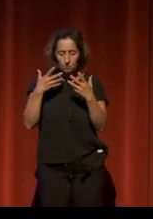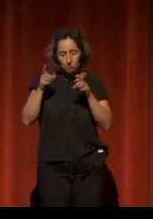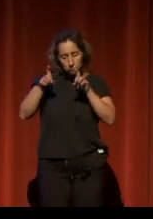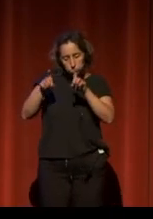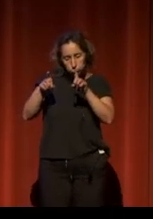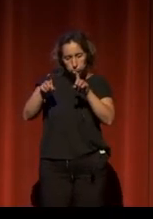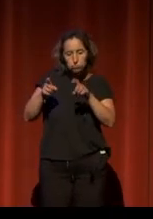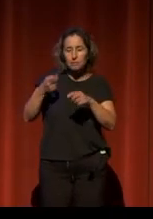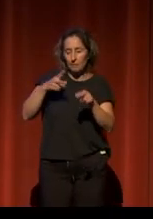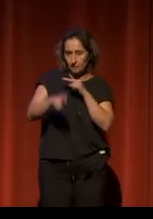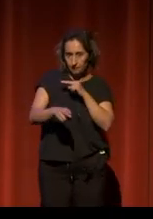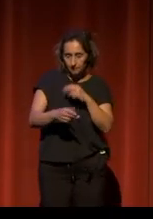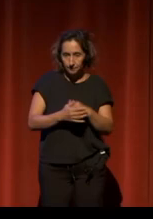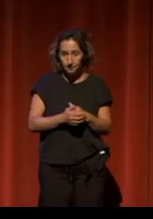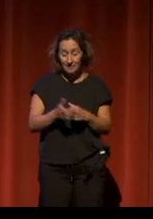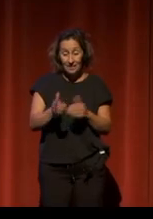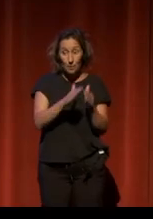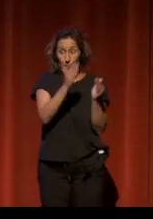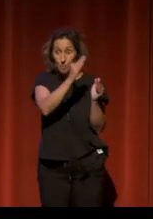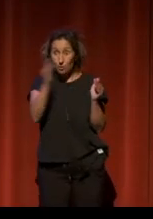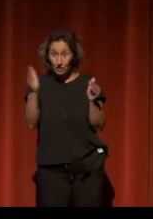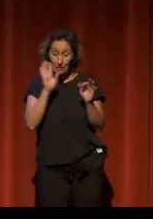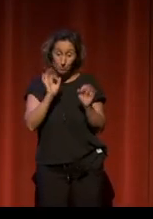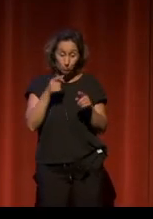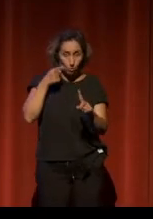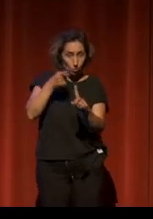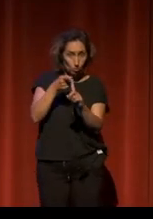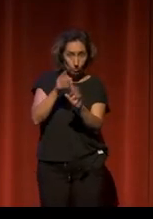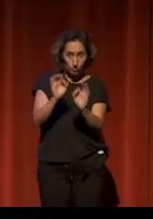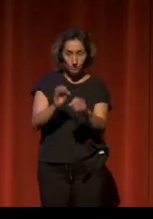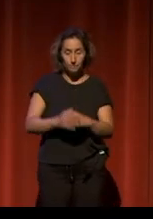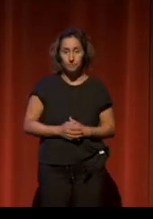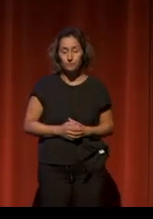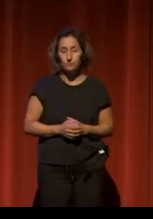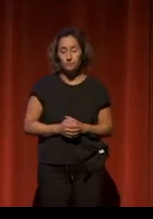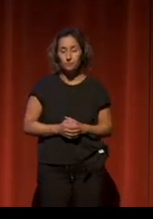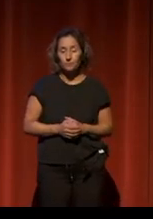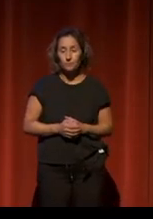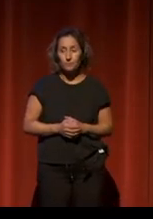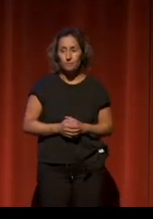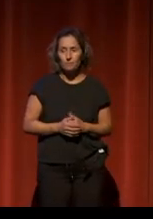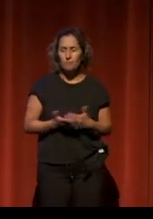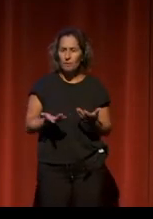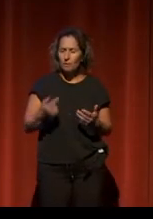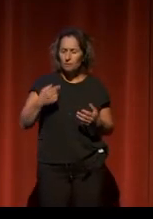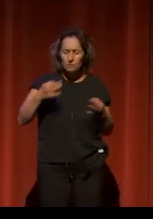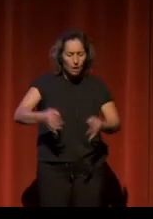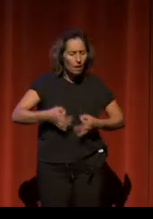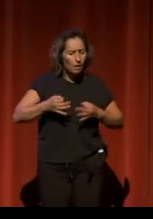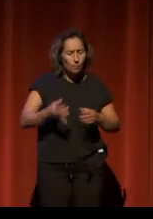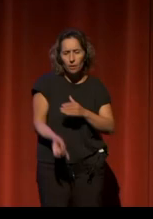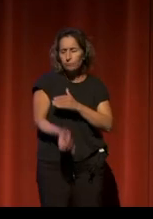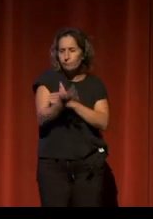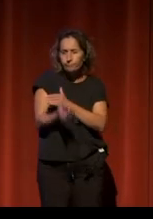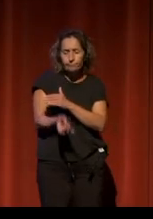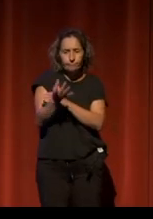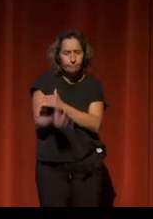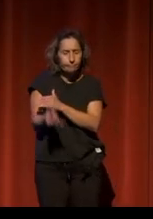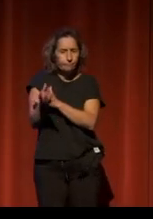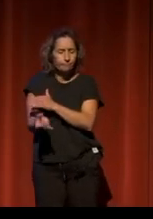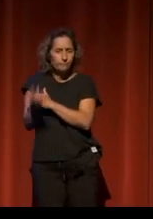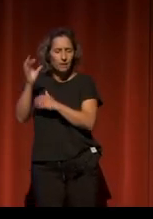sentido van en esta en esta dirección no y luego Bueno pues en fin inventamos estamos constantemente inventando nuevos